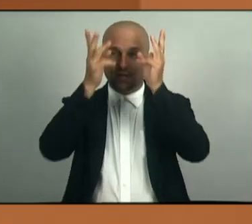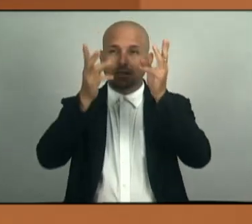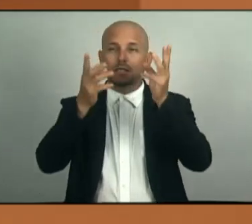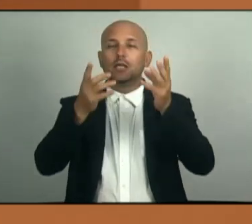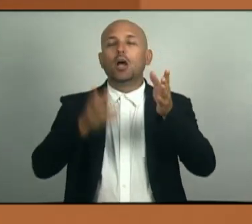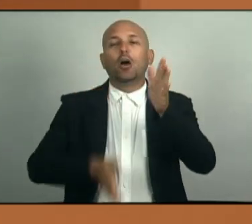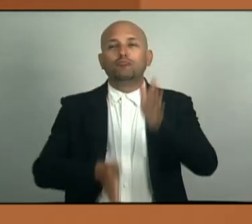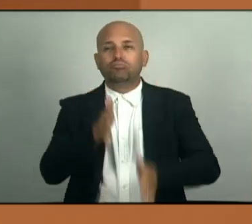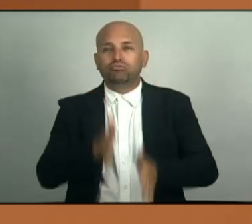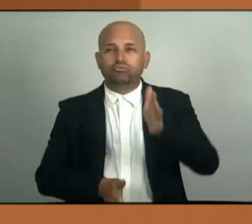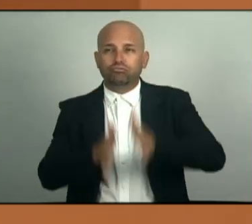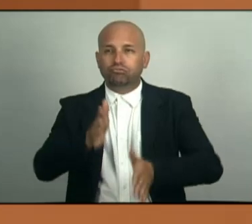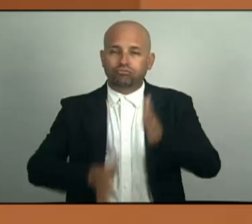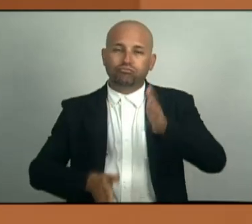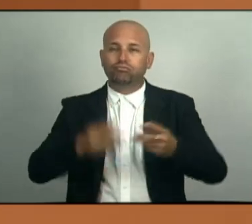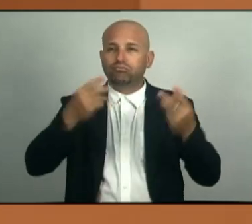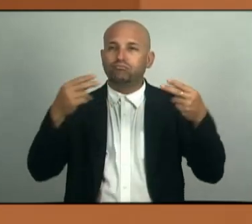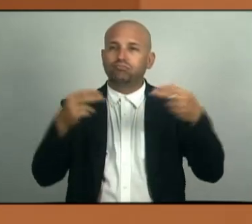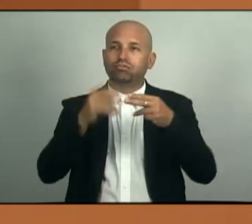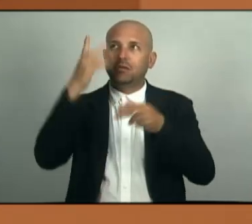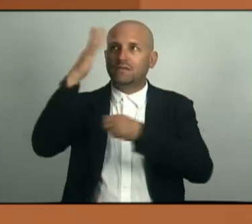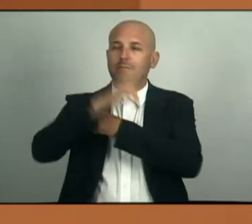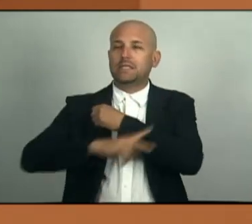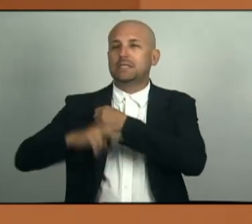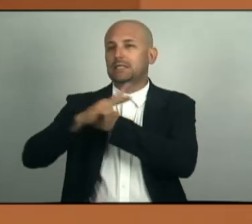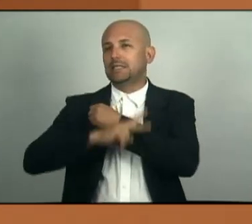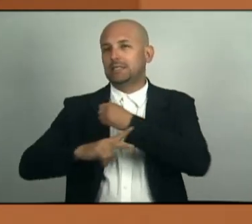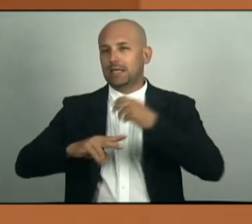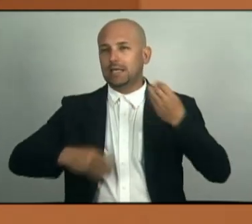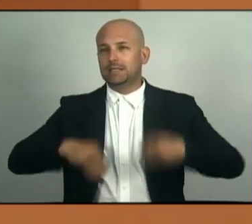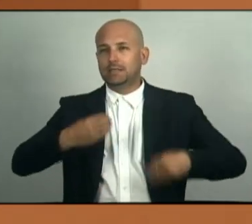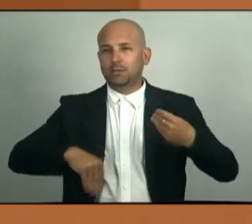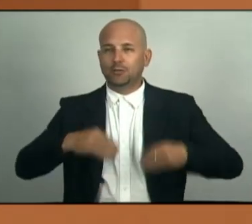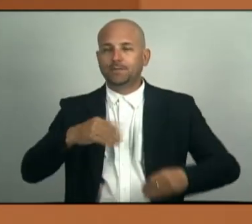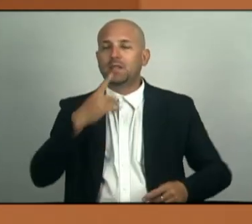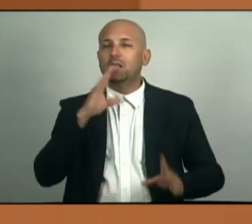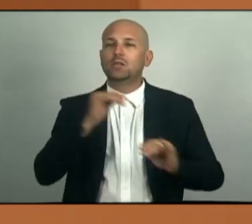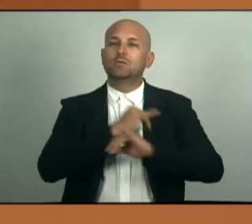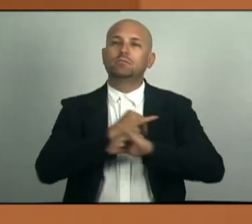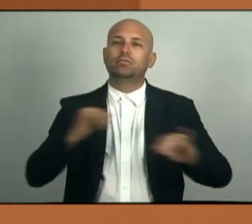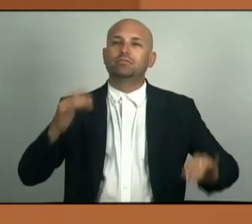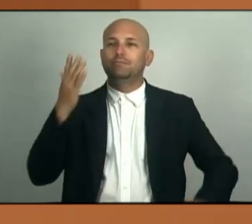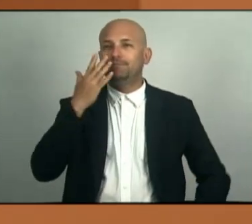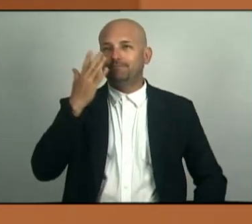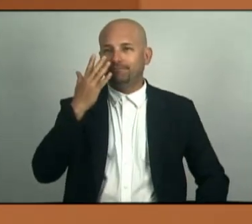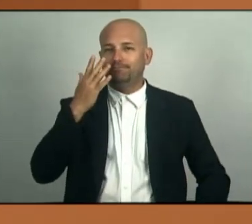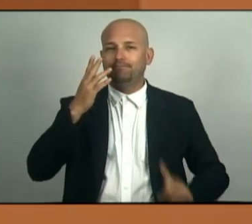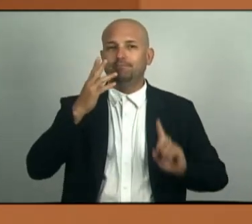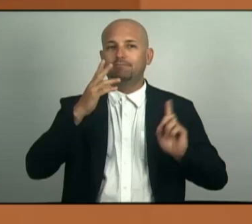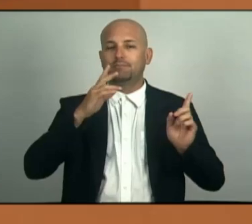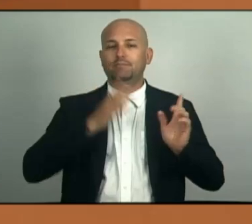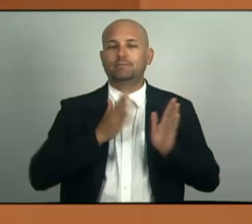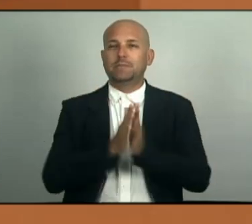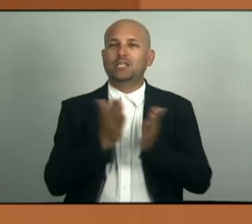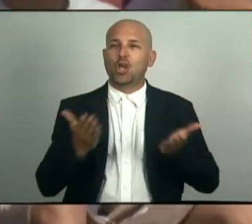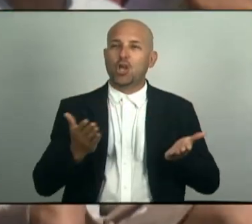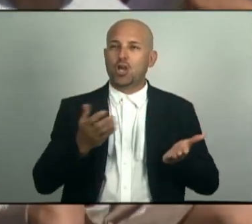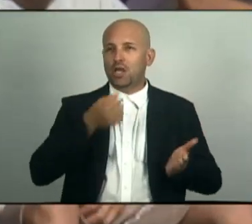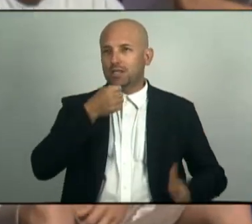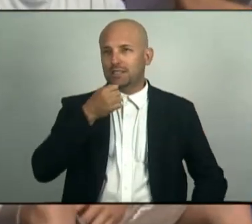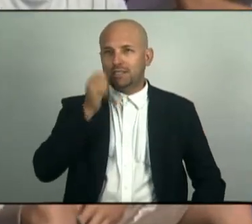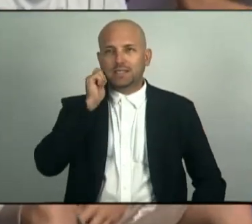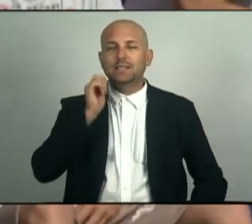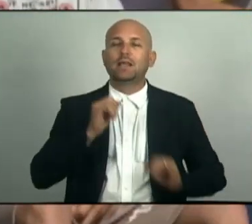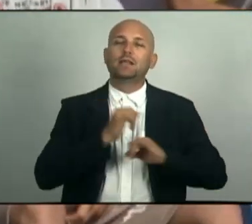tendrán presencia cubana en el exterior así lo dio a conocer en una nota el diario hit por intermedio de su periodista eilin